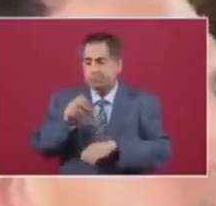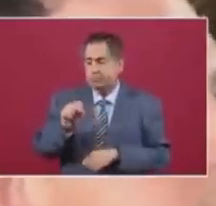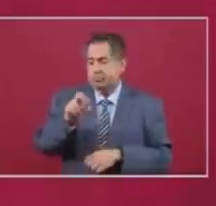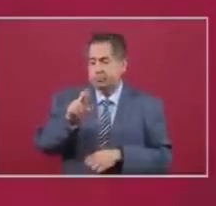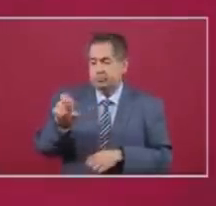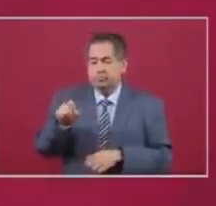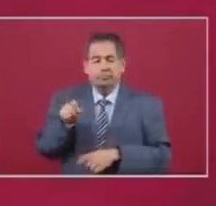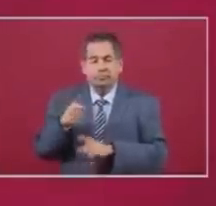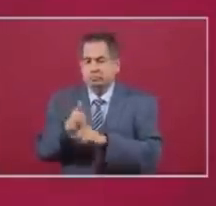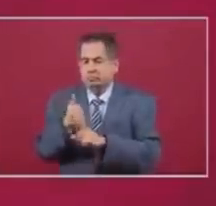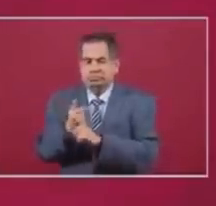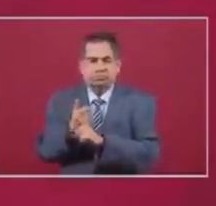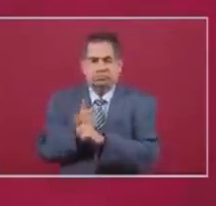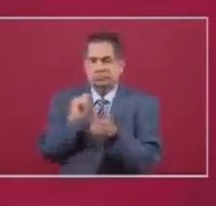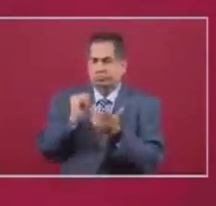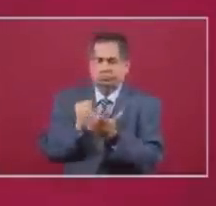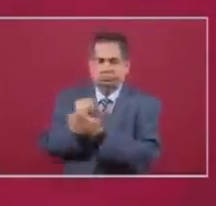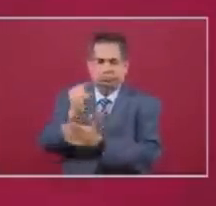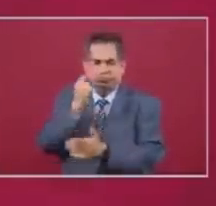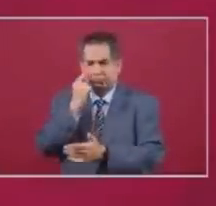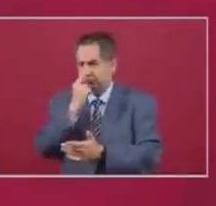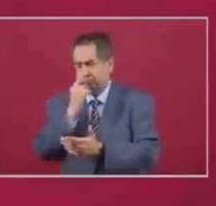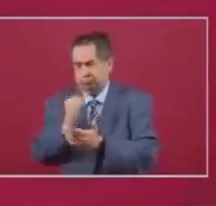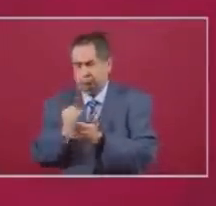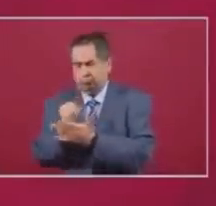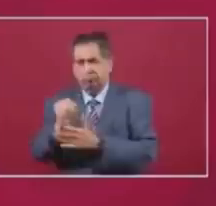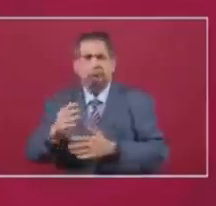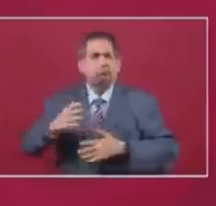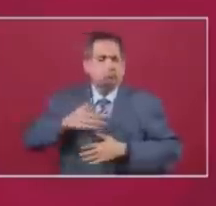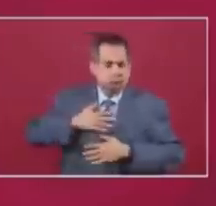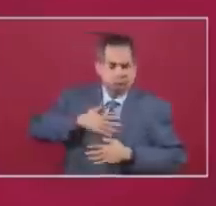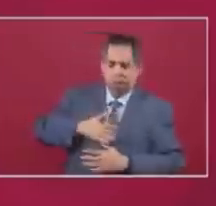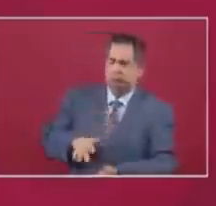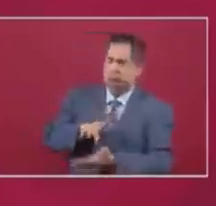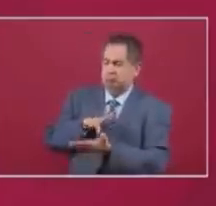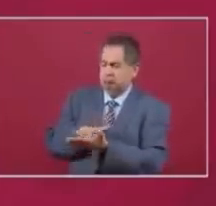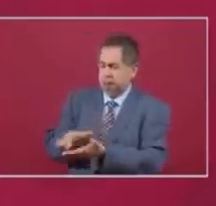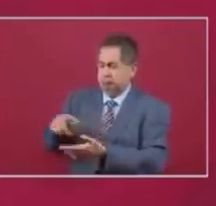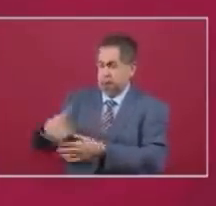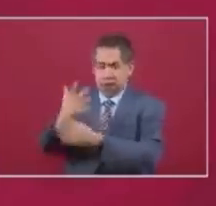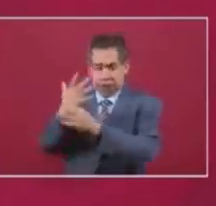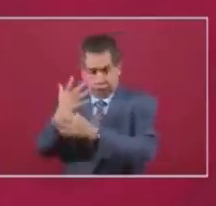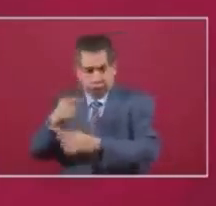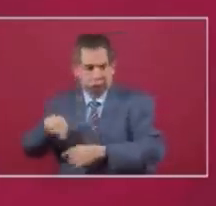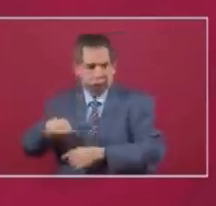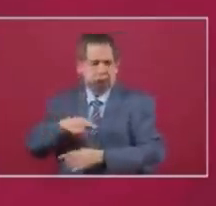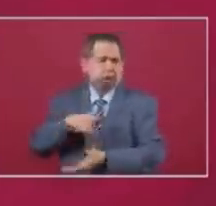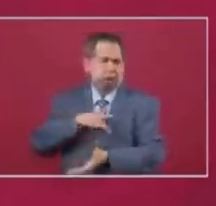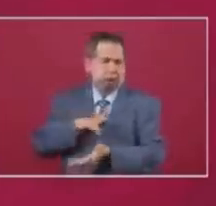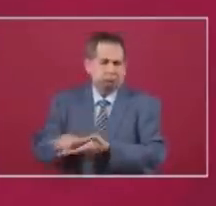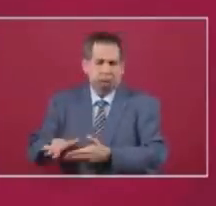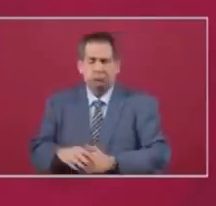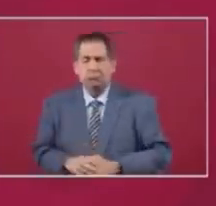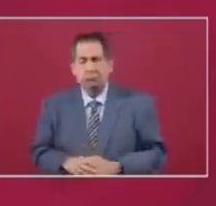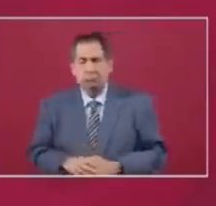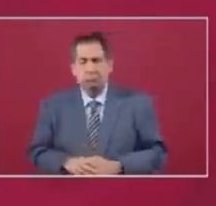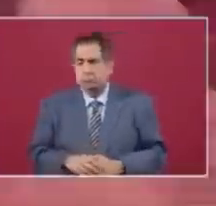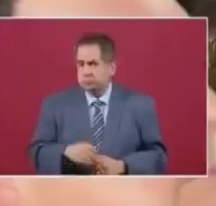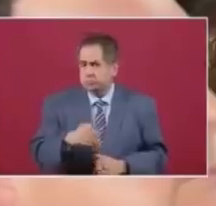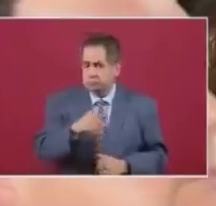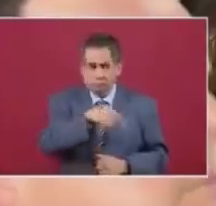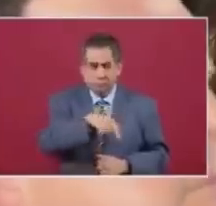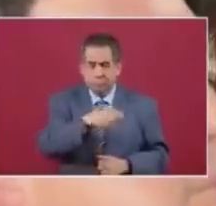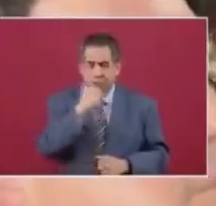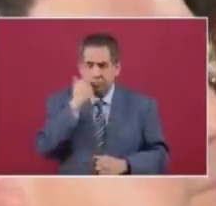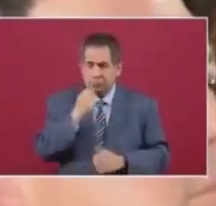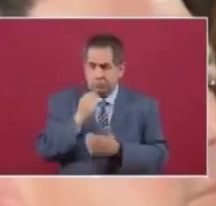tiene autonomía y respaldo lo que ellos sostuvieron. ¿Usted también exige que le regresen